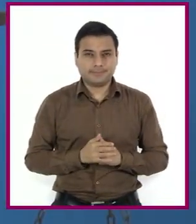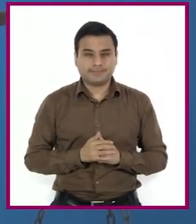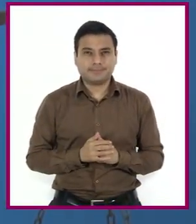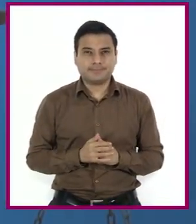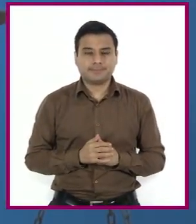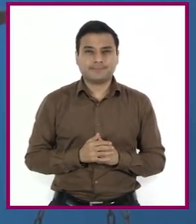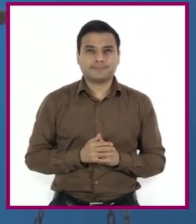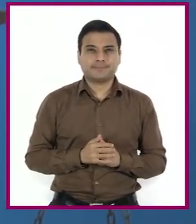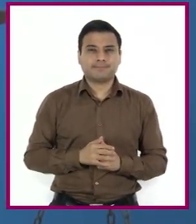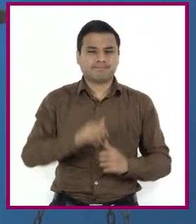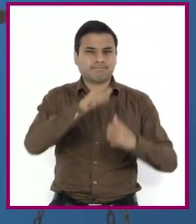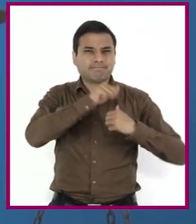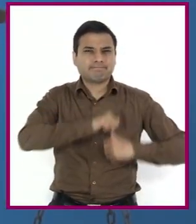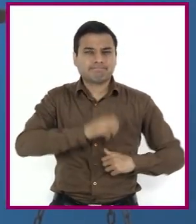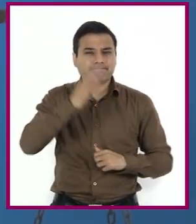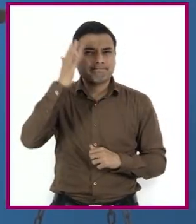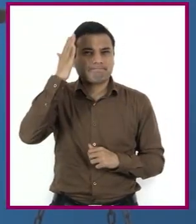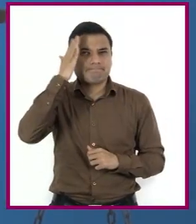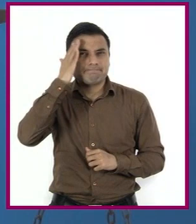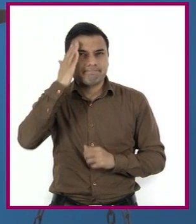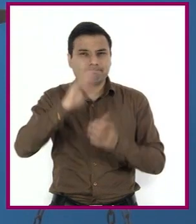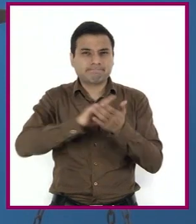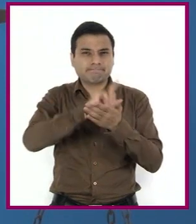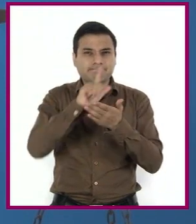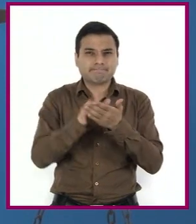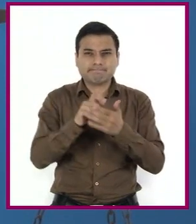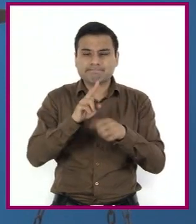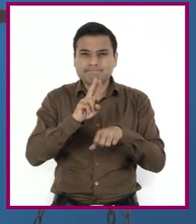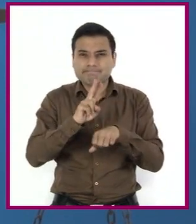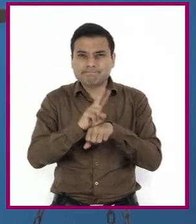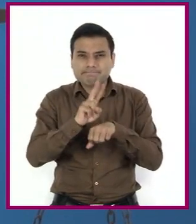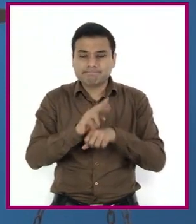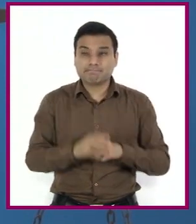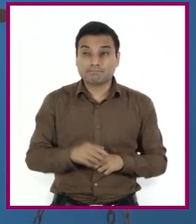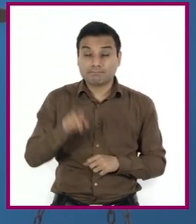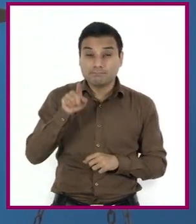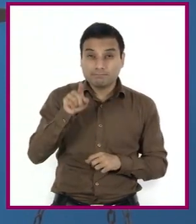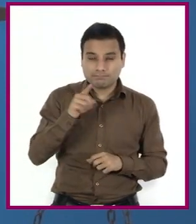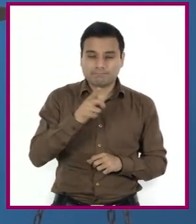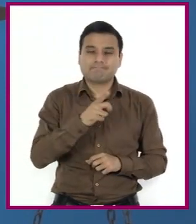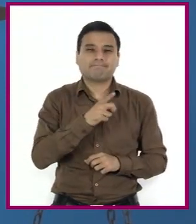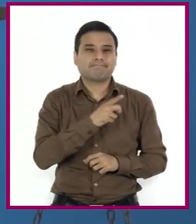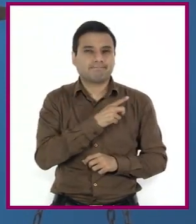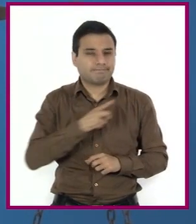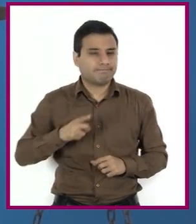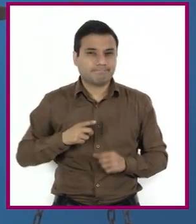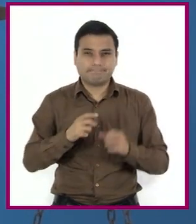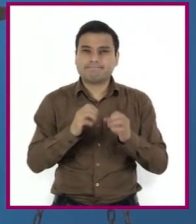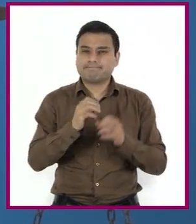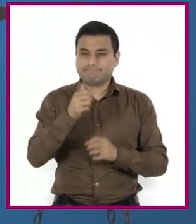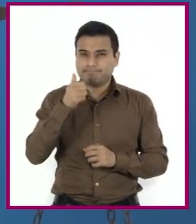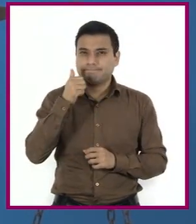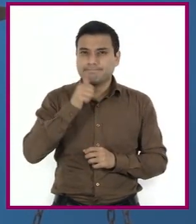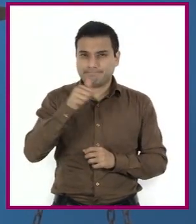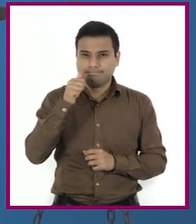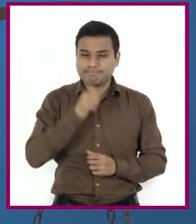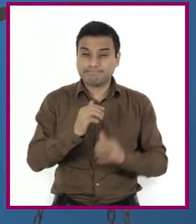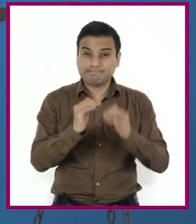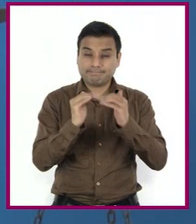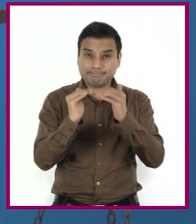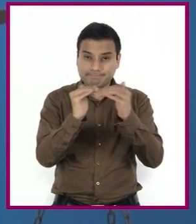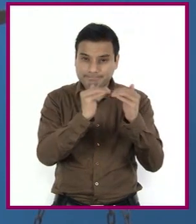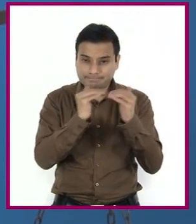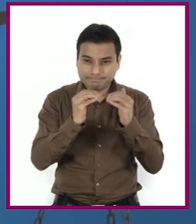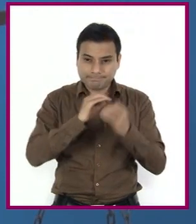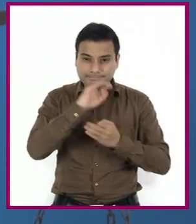Las autoridades encargadas de aplicar las leyes tienen la obligación de actuar de acuerdo con el principio de imparcialidad,